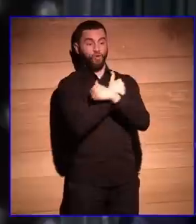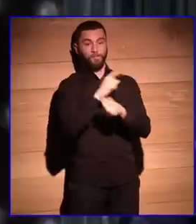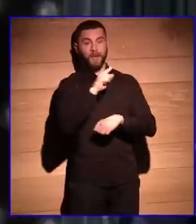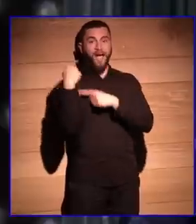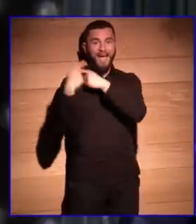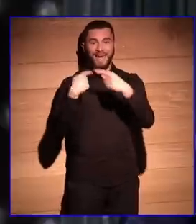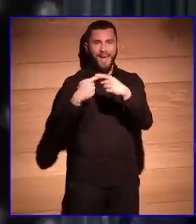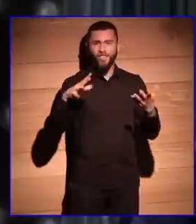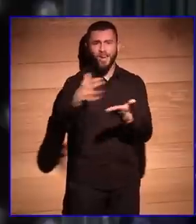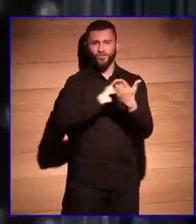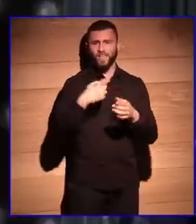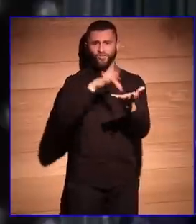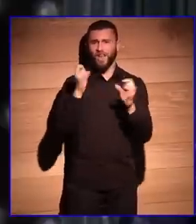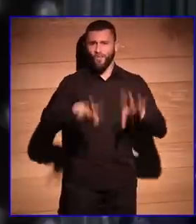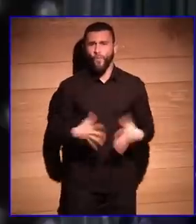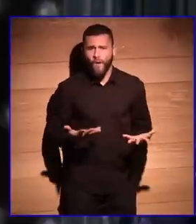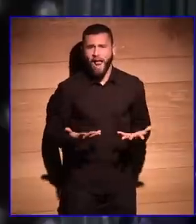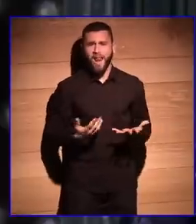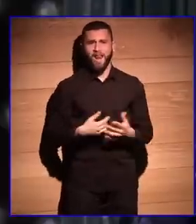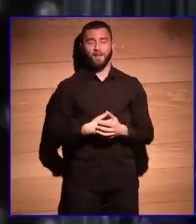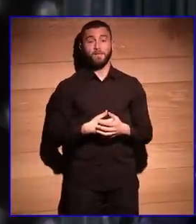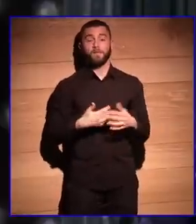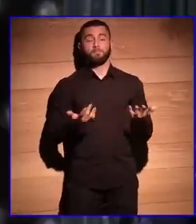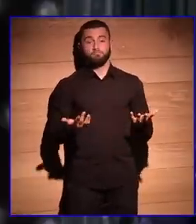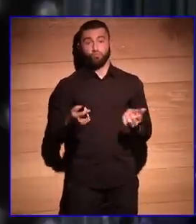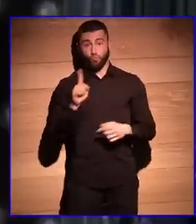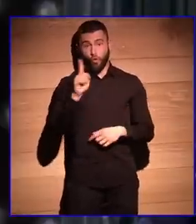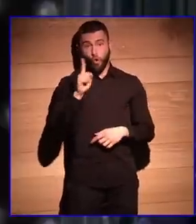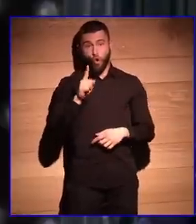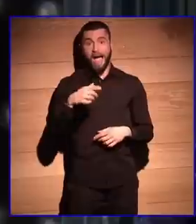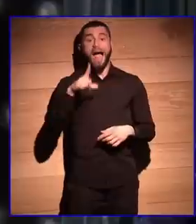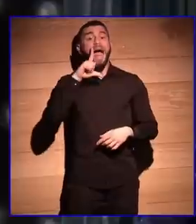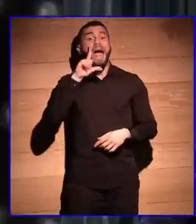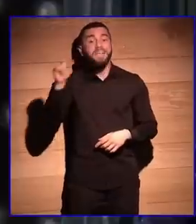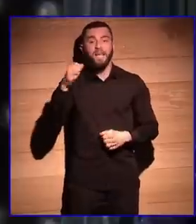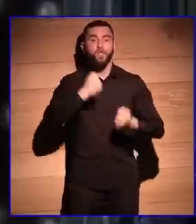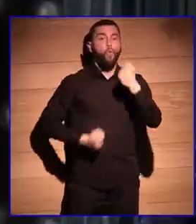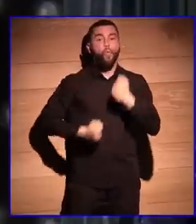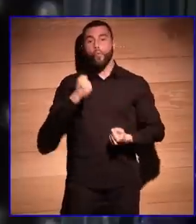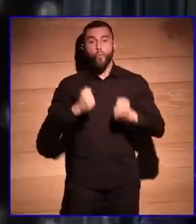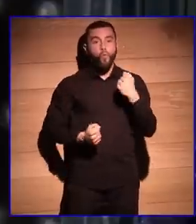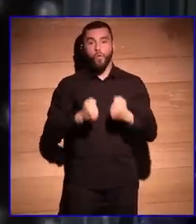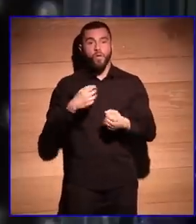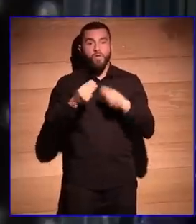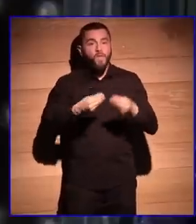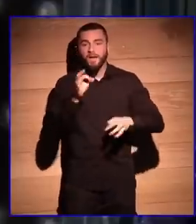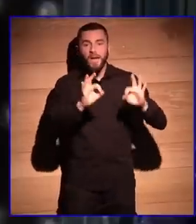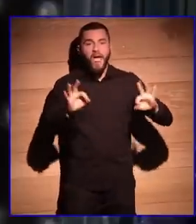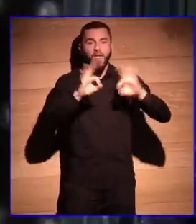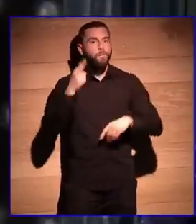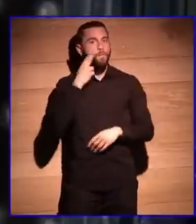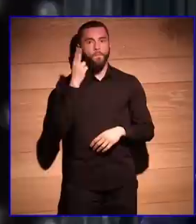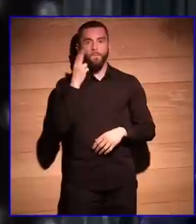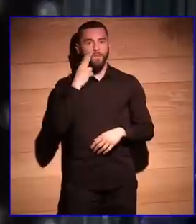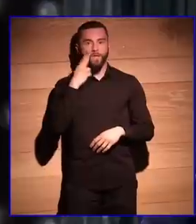¿eh? Ni medio instante, no. Ellos huyeron hacia la salida y no había nada que hacer allí. Aquello daba miedo